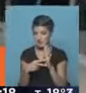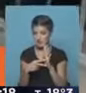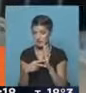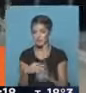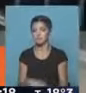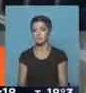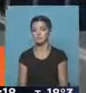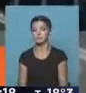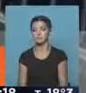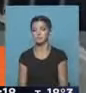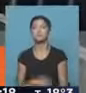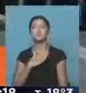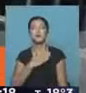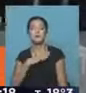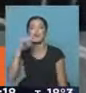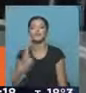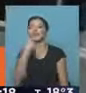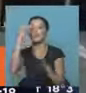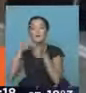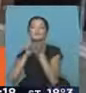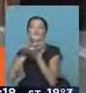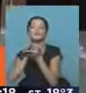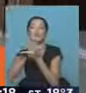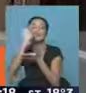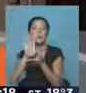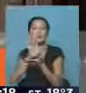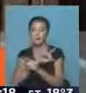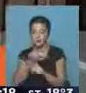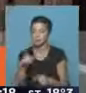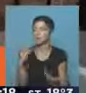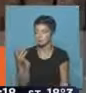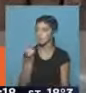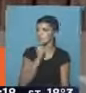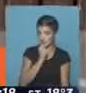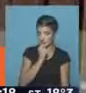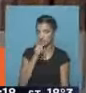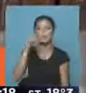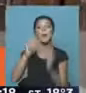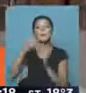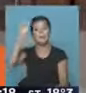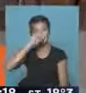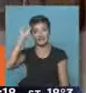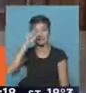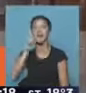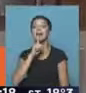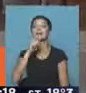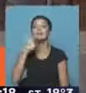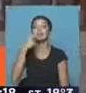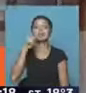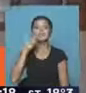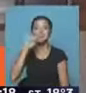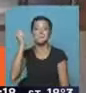pueda resolver en un solo país. Por ejemplo, en Grecia, Tsipras despertó las